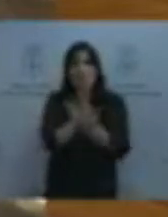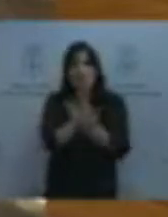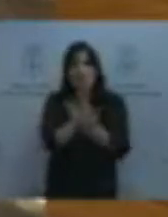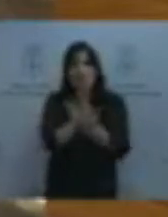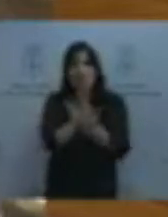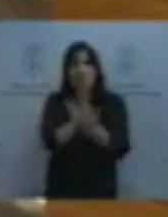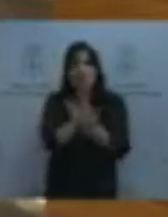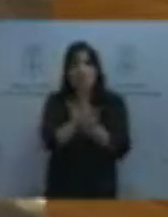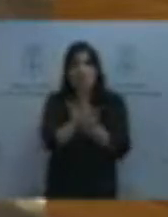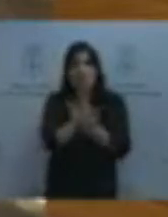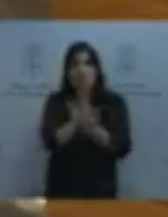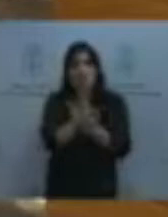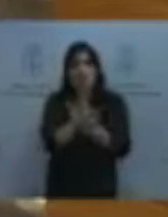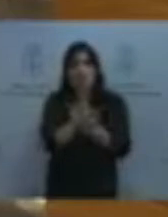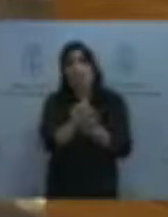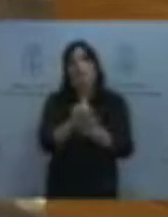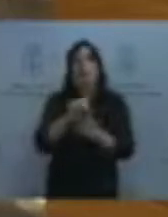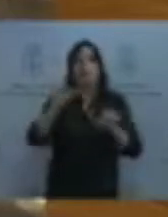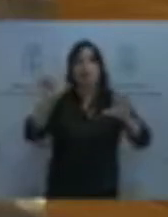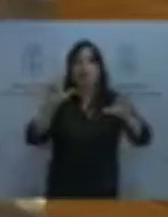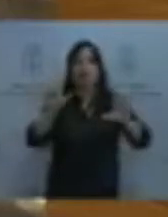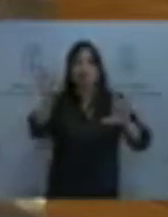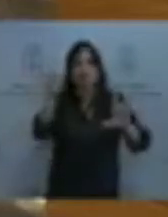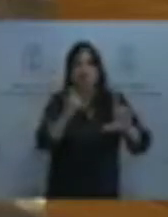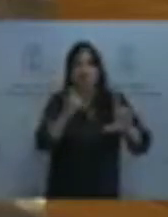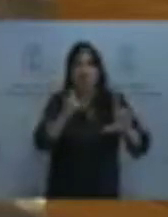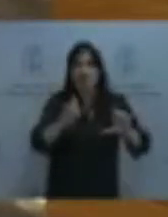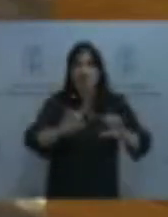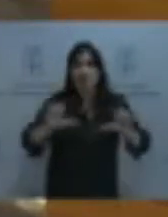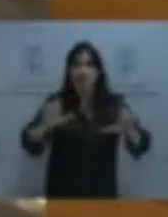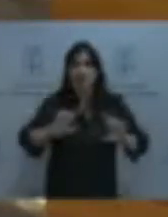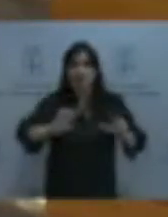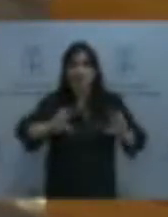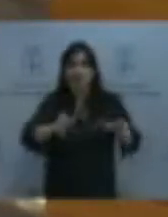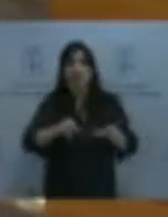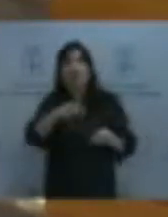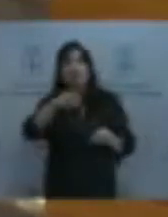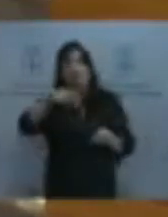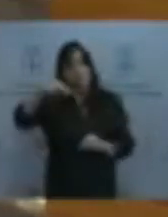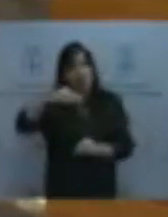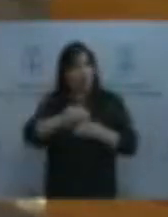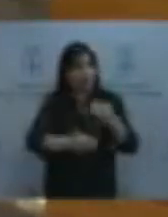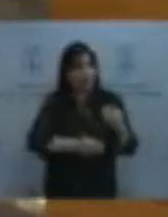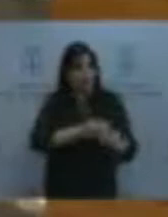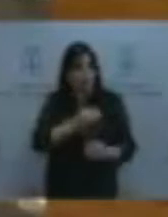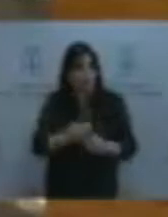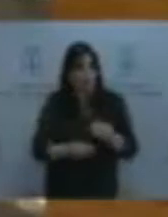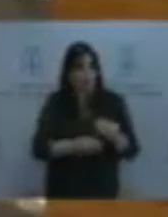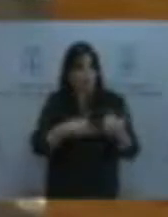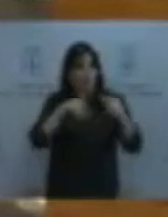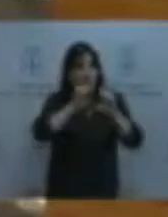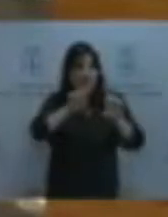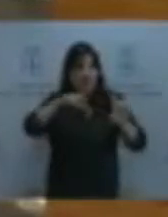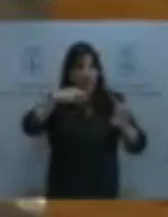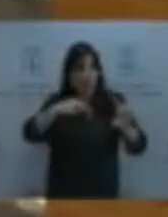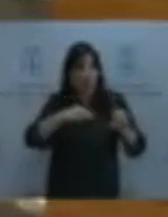radiofrecuencia, que es el único operador que utiliza. Telecable es el único operador que utiliza este servicio. De manera